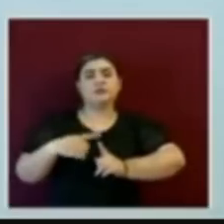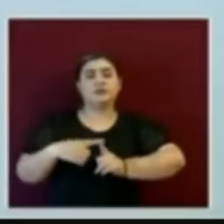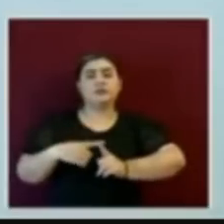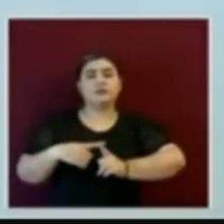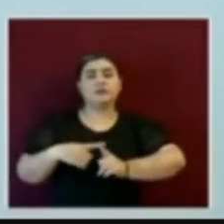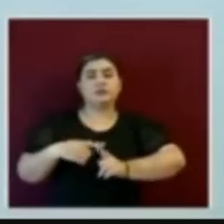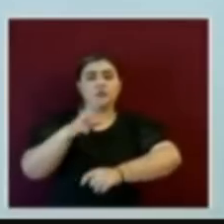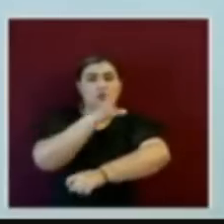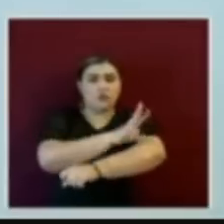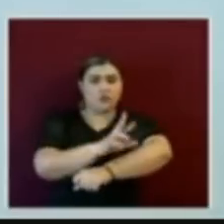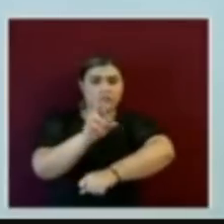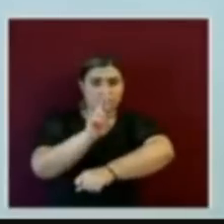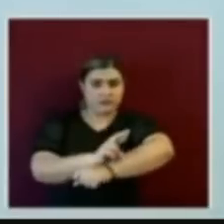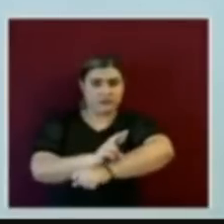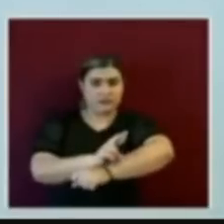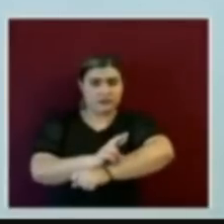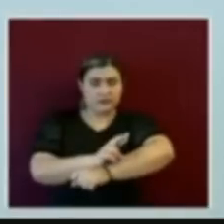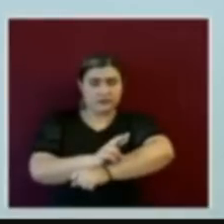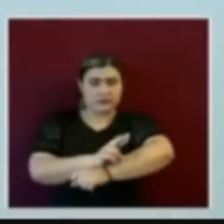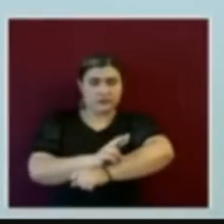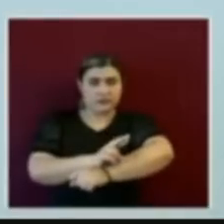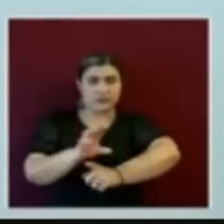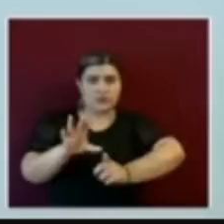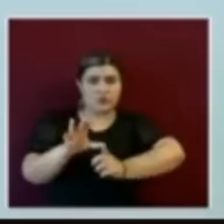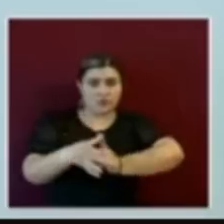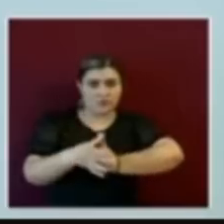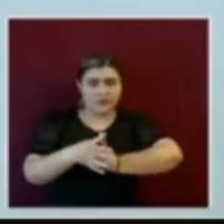se elige al coordinador de los comités para la